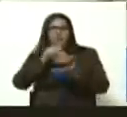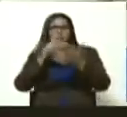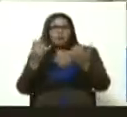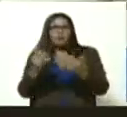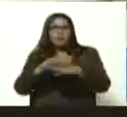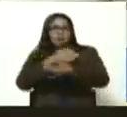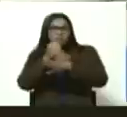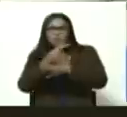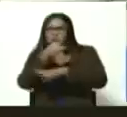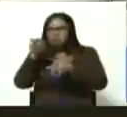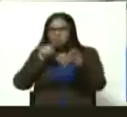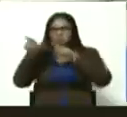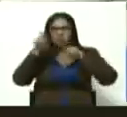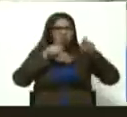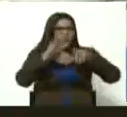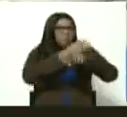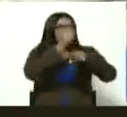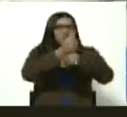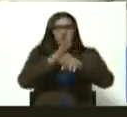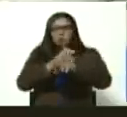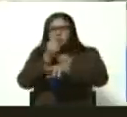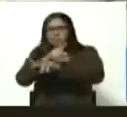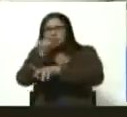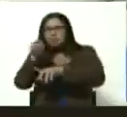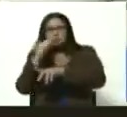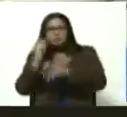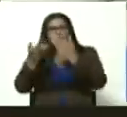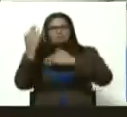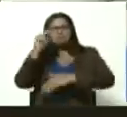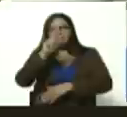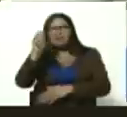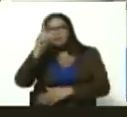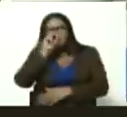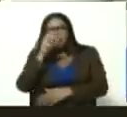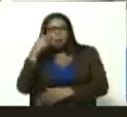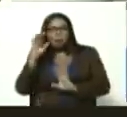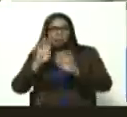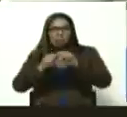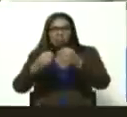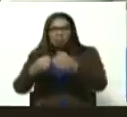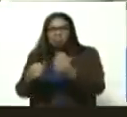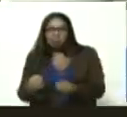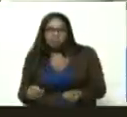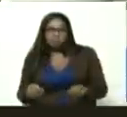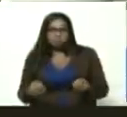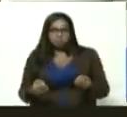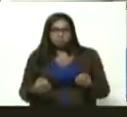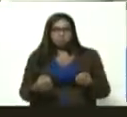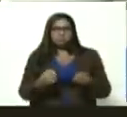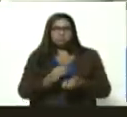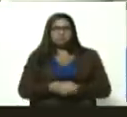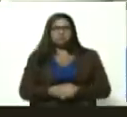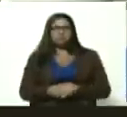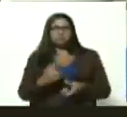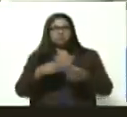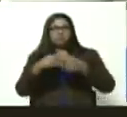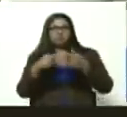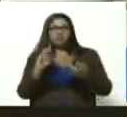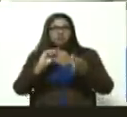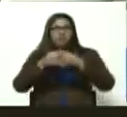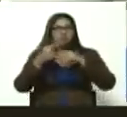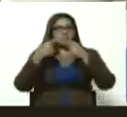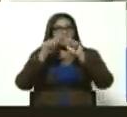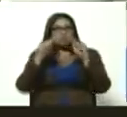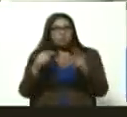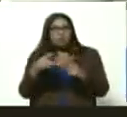la culpa a los demás de las cosas que ellos tienen 20 años dañando y haciendo lo contrario que el